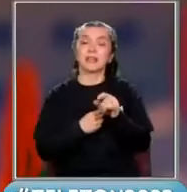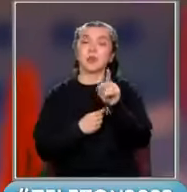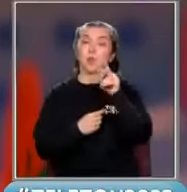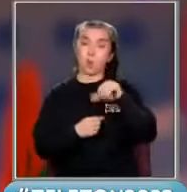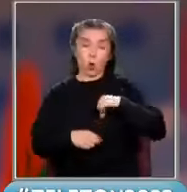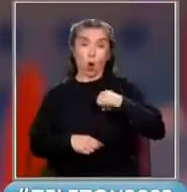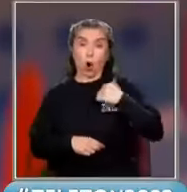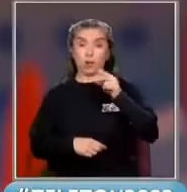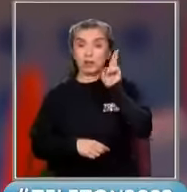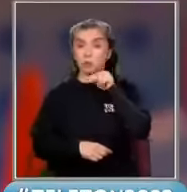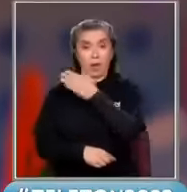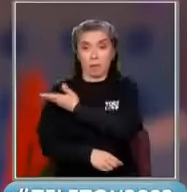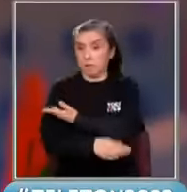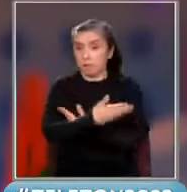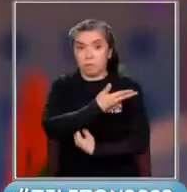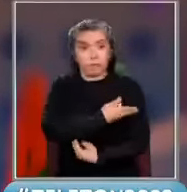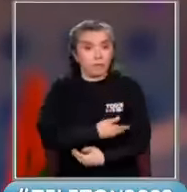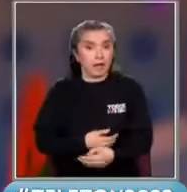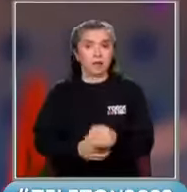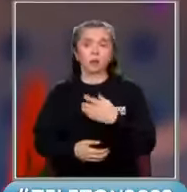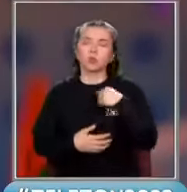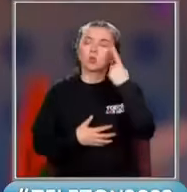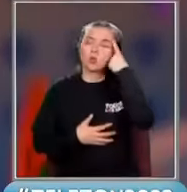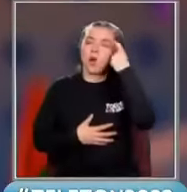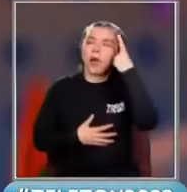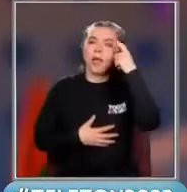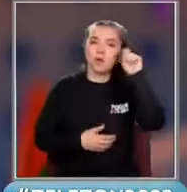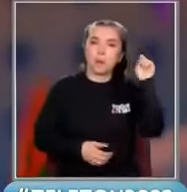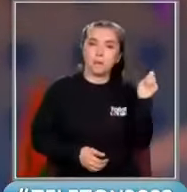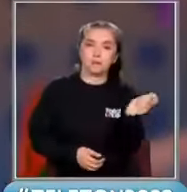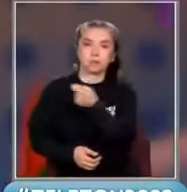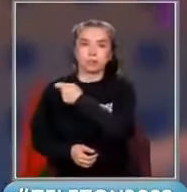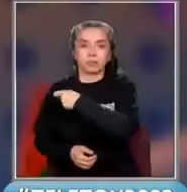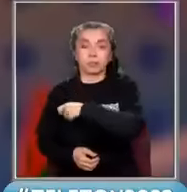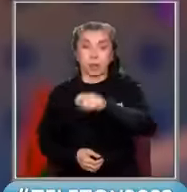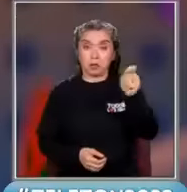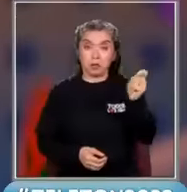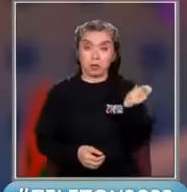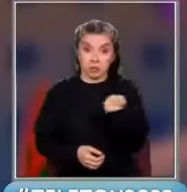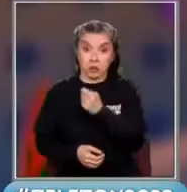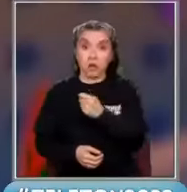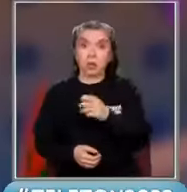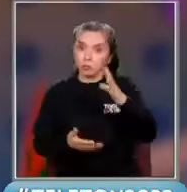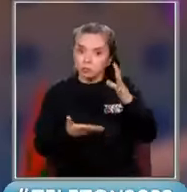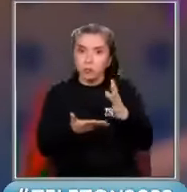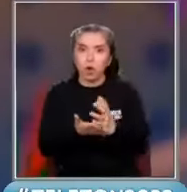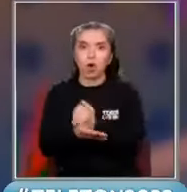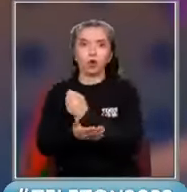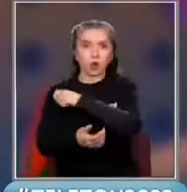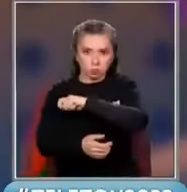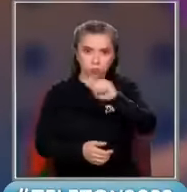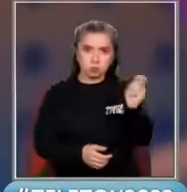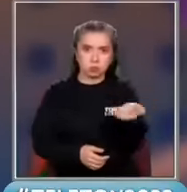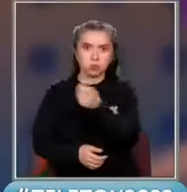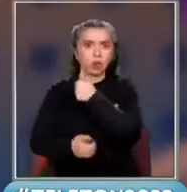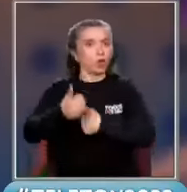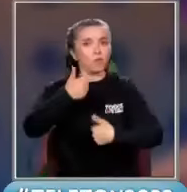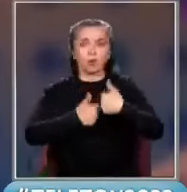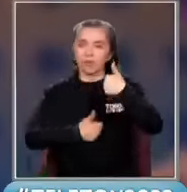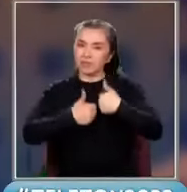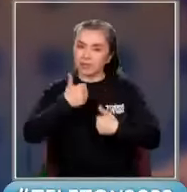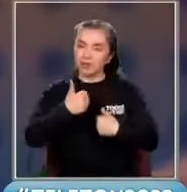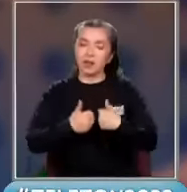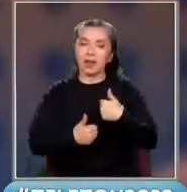brazos que soñaba con ser tenista. Y no solo se convirtió en un tenista profesional, por cierto,